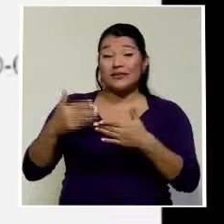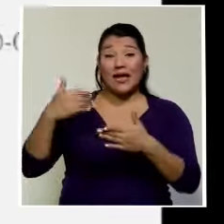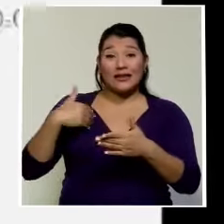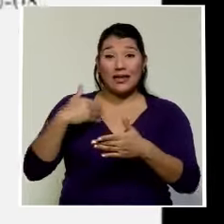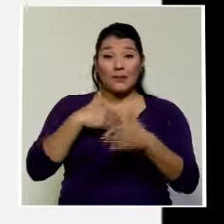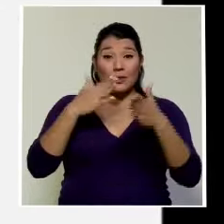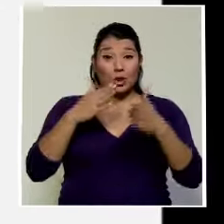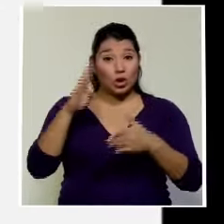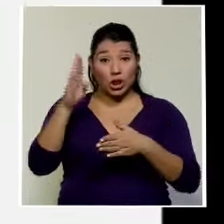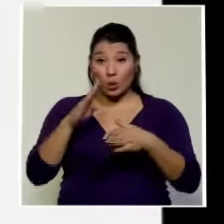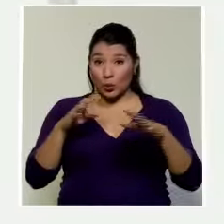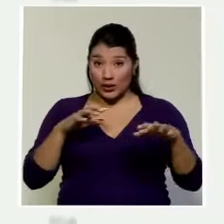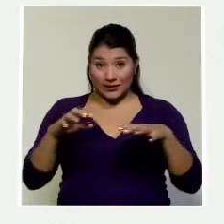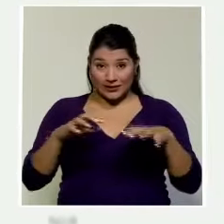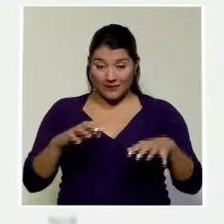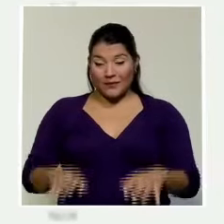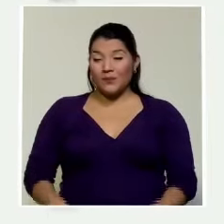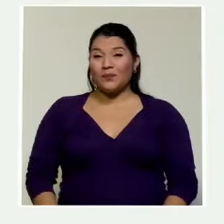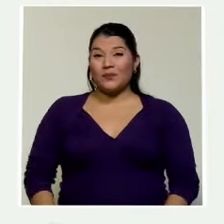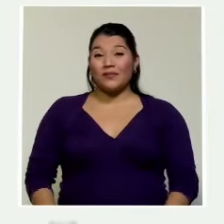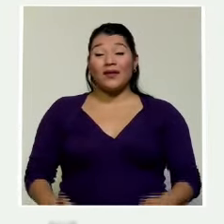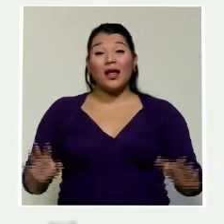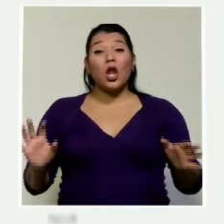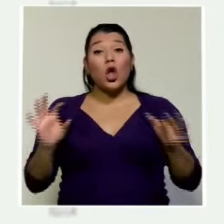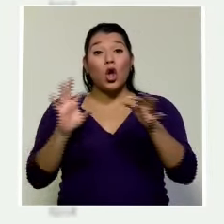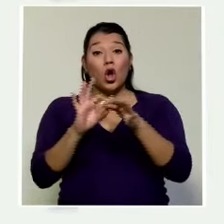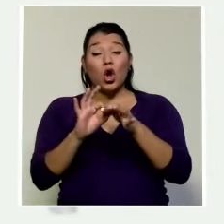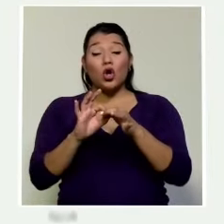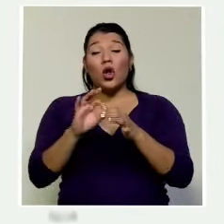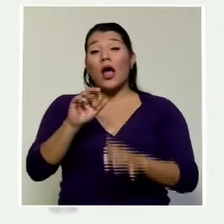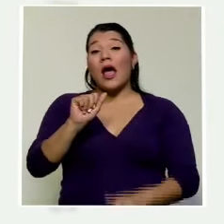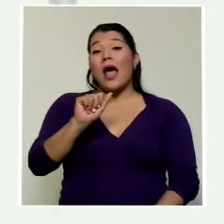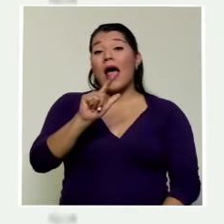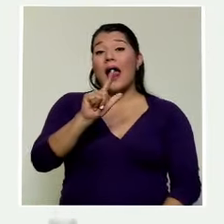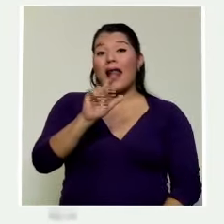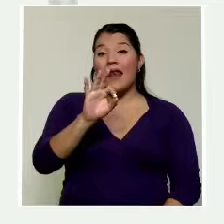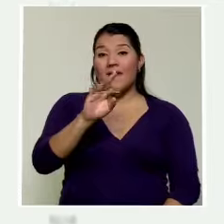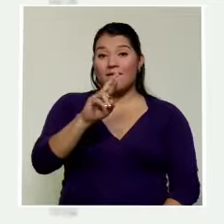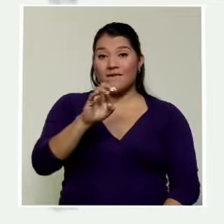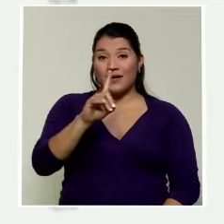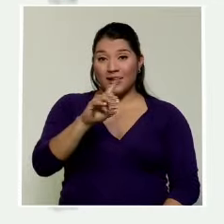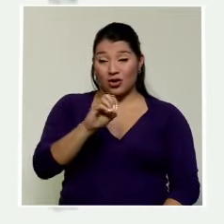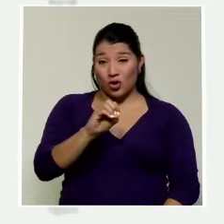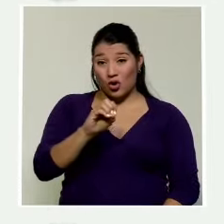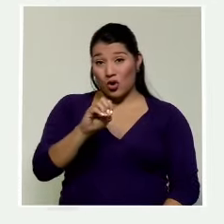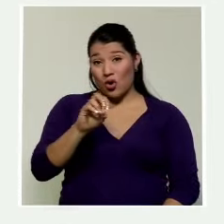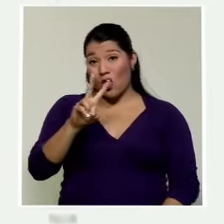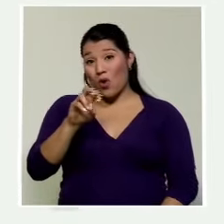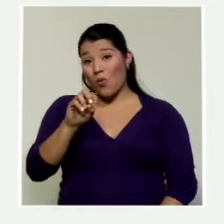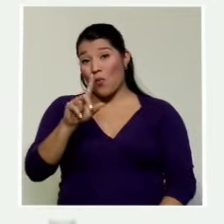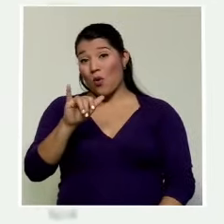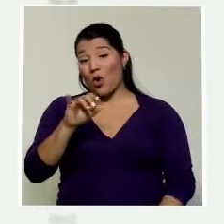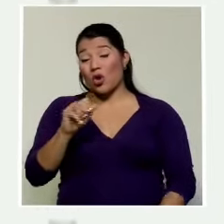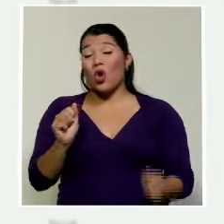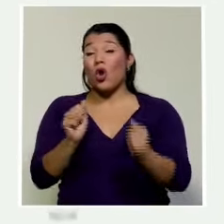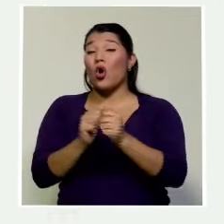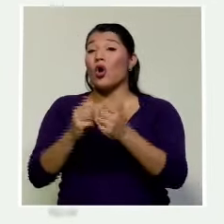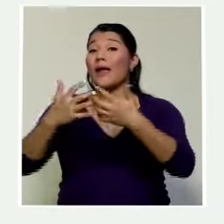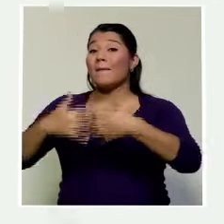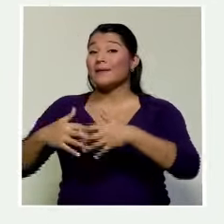estuvo activa. Los vínculos de Alfredo Bolio con las empresas offshore son parte de los hallazgos de Costa